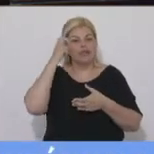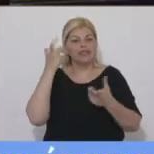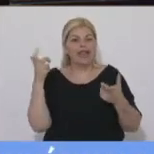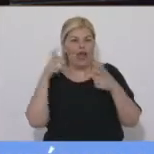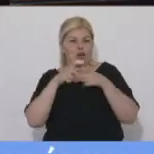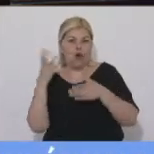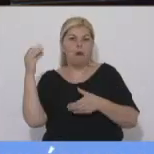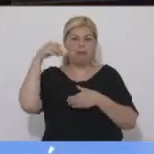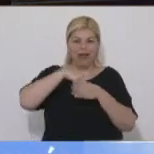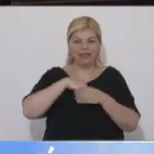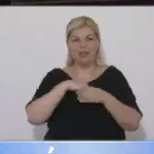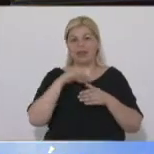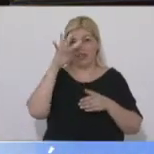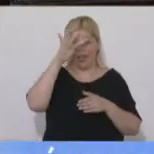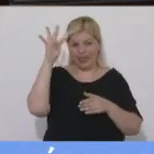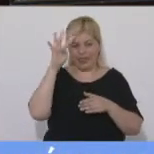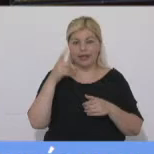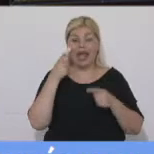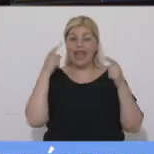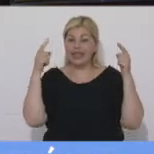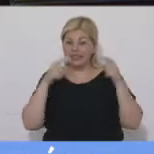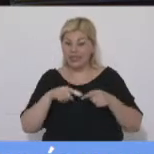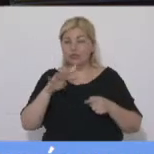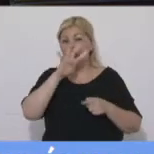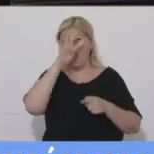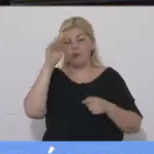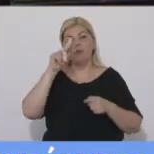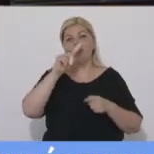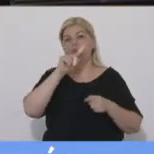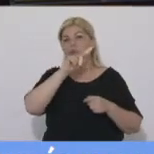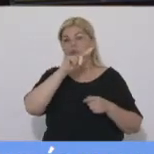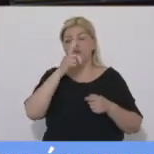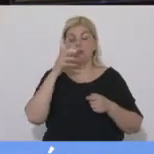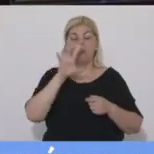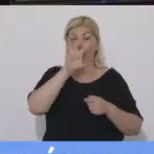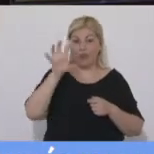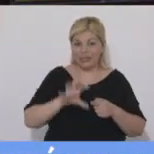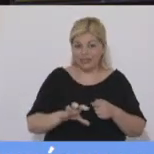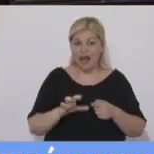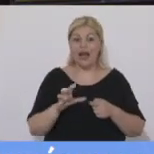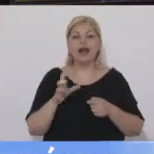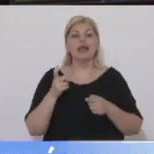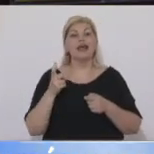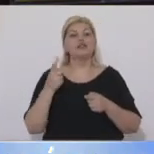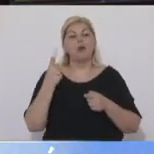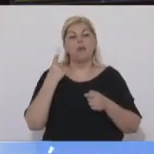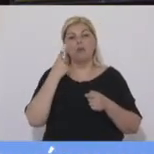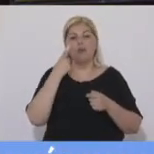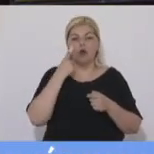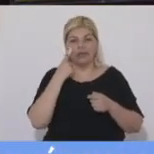los institutos aborígenes provinciales, universidades nacionales, entidades nacionales, provinciales y